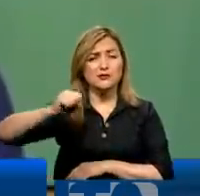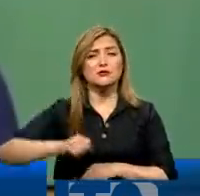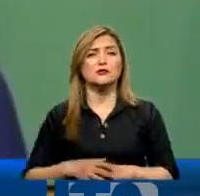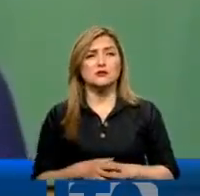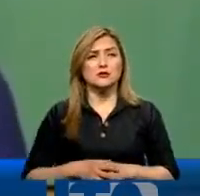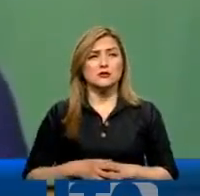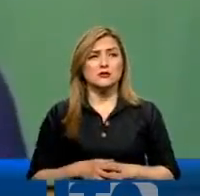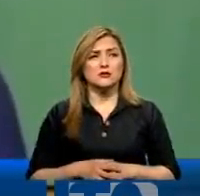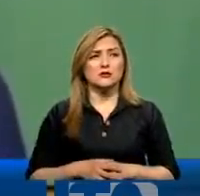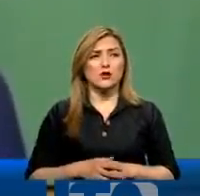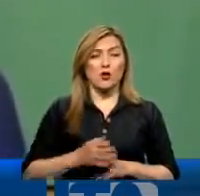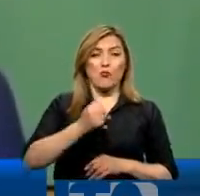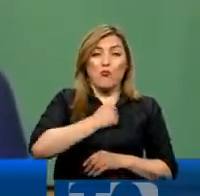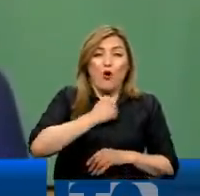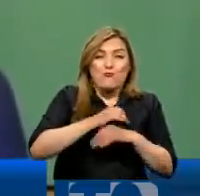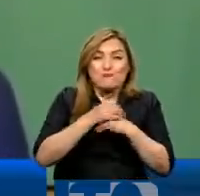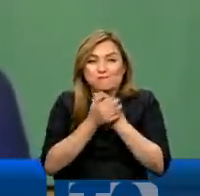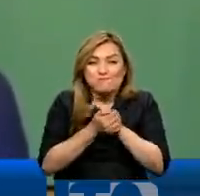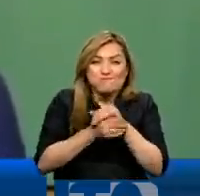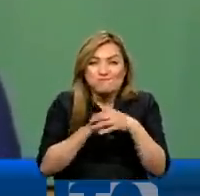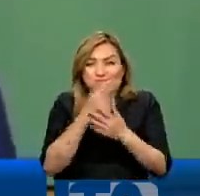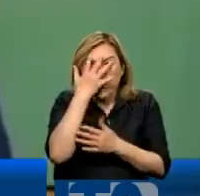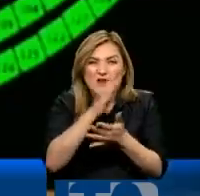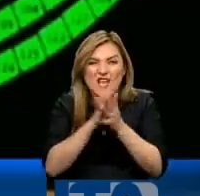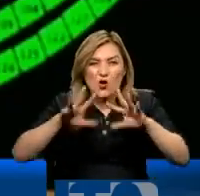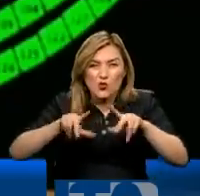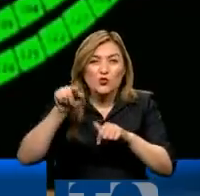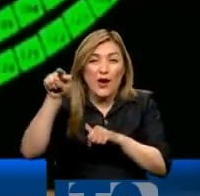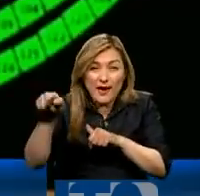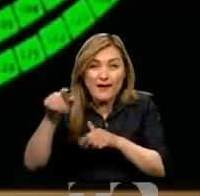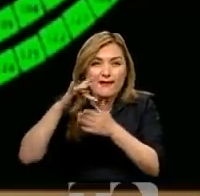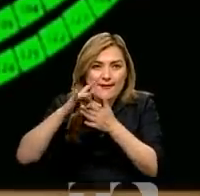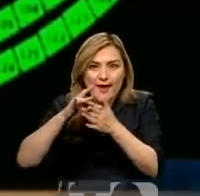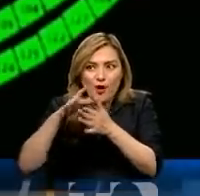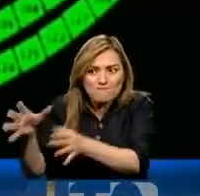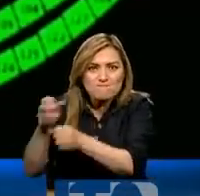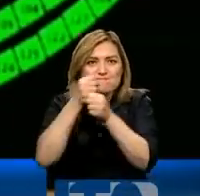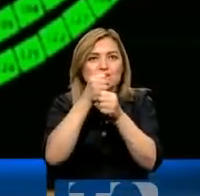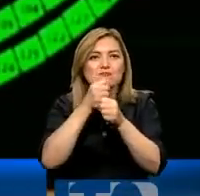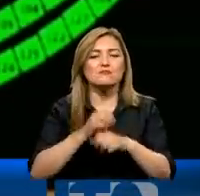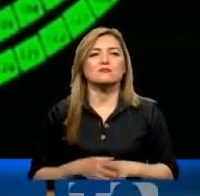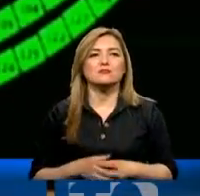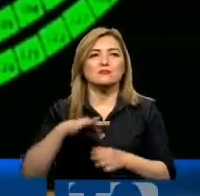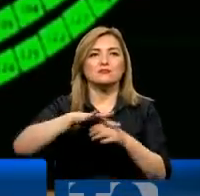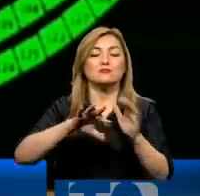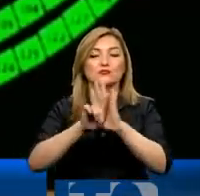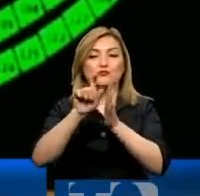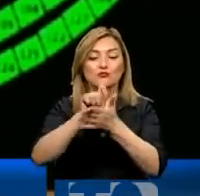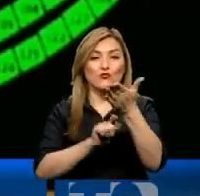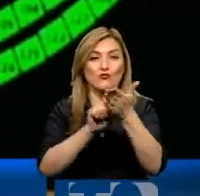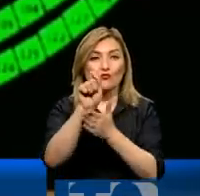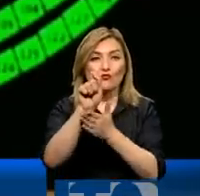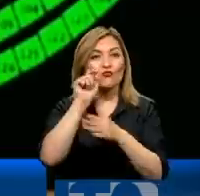los patrimonios mal habidos de los sinvergüenzas y corruptos. Tras esto se realizó la votación de la ley, que se aprobó casi